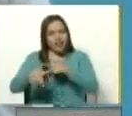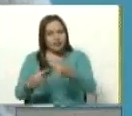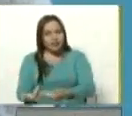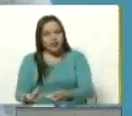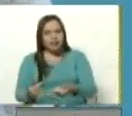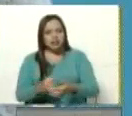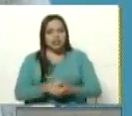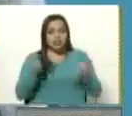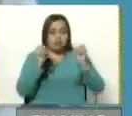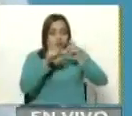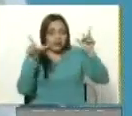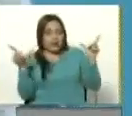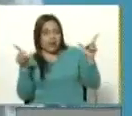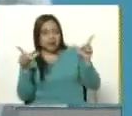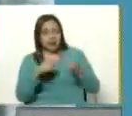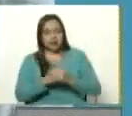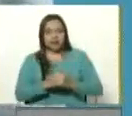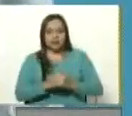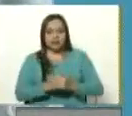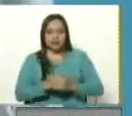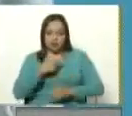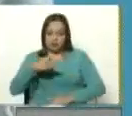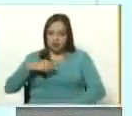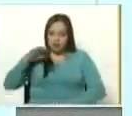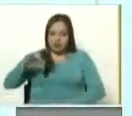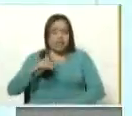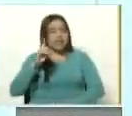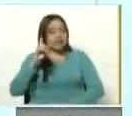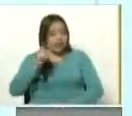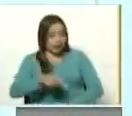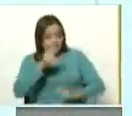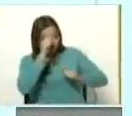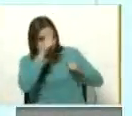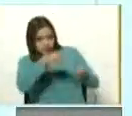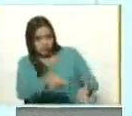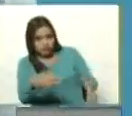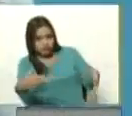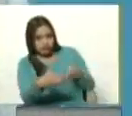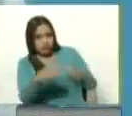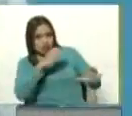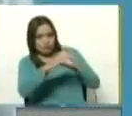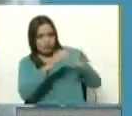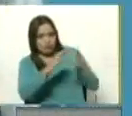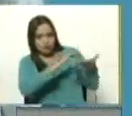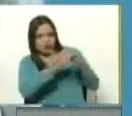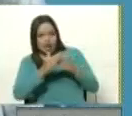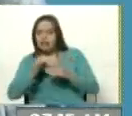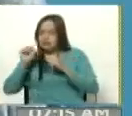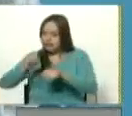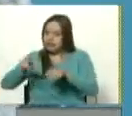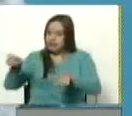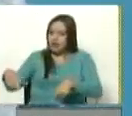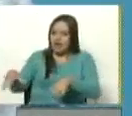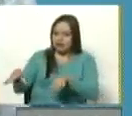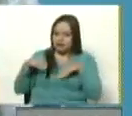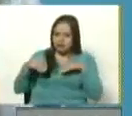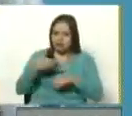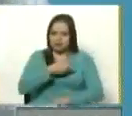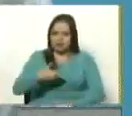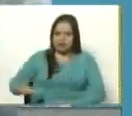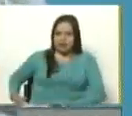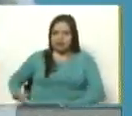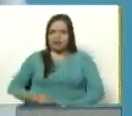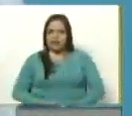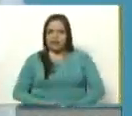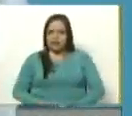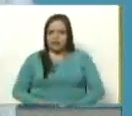un despertar de nuestro país. Un reconocimiento a los medios comunitarios alternativos. Sí, un reconocimiento y el presidente, bueno, dio